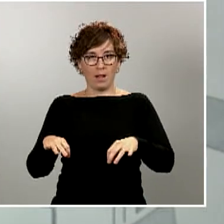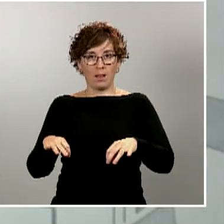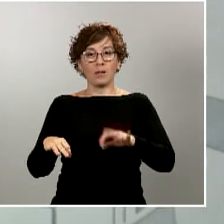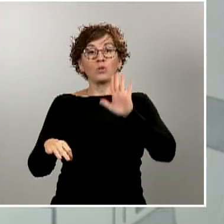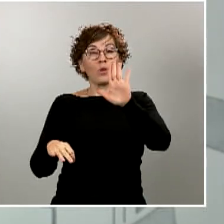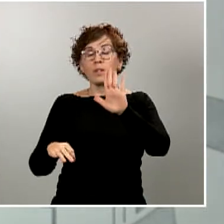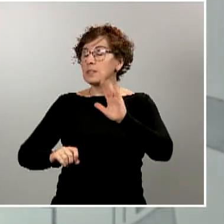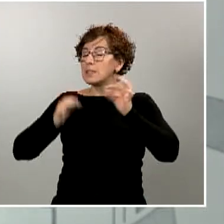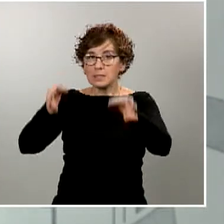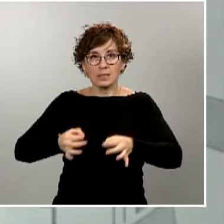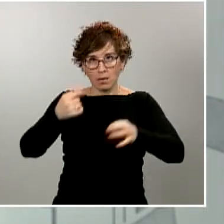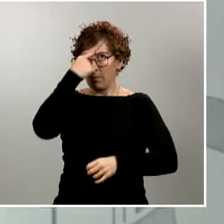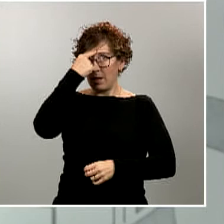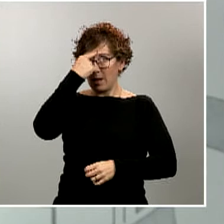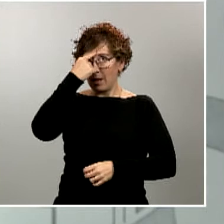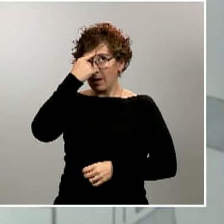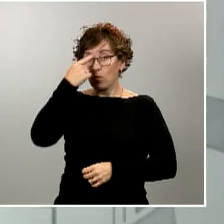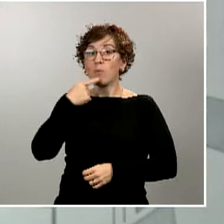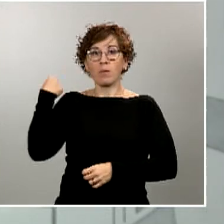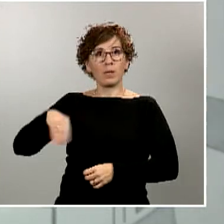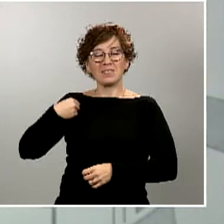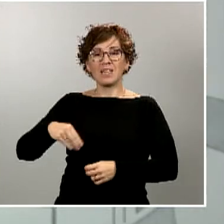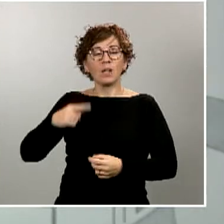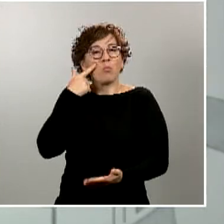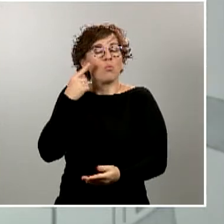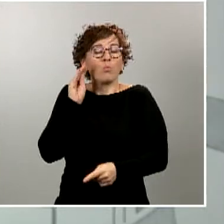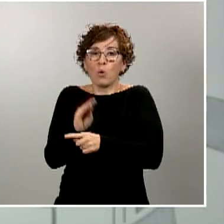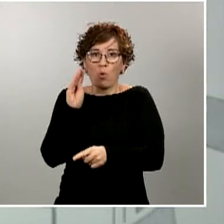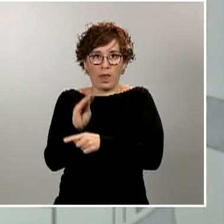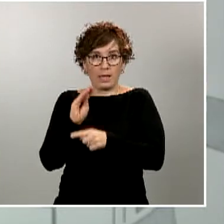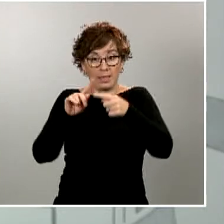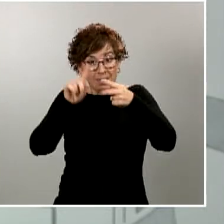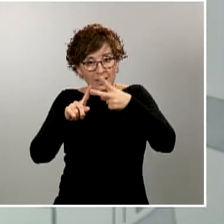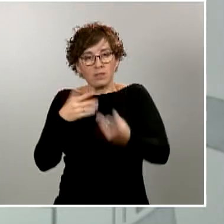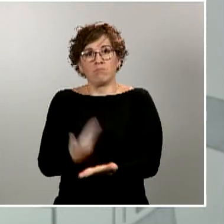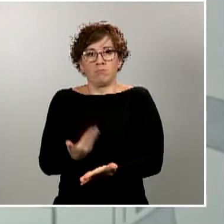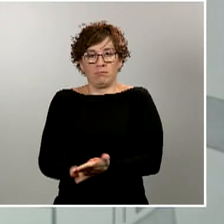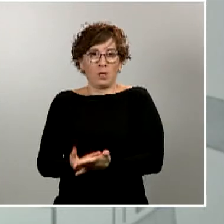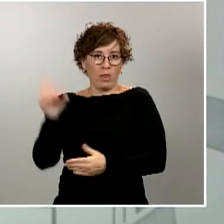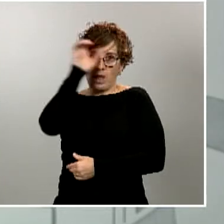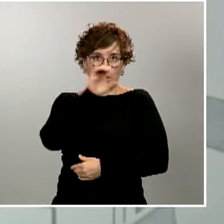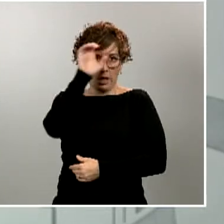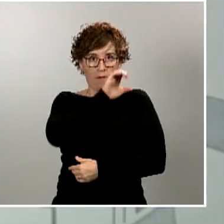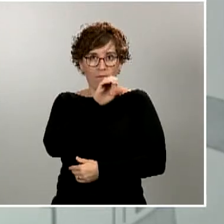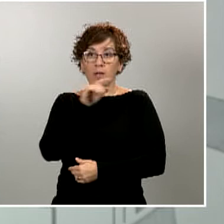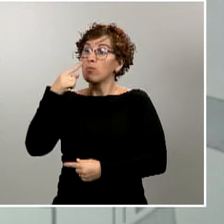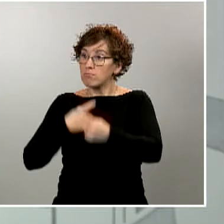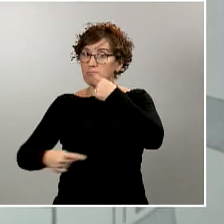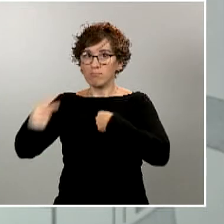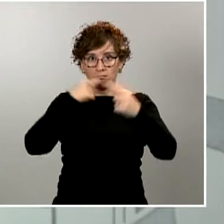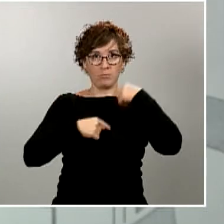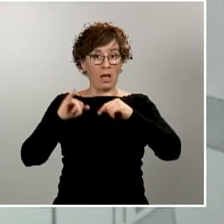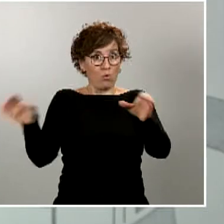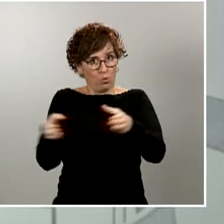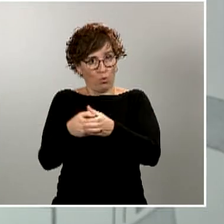Gobierno, con mucha prudencia. En segundo lugar, se va a basar en evidencia científica. Y en ese sentido hay un grupo de expertos de distintos ámbitos en